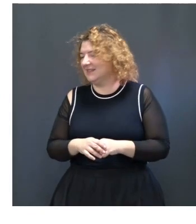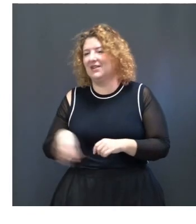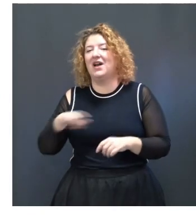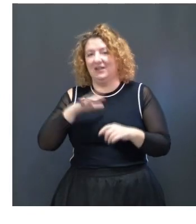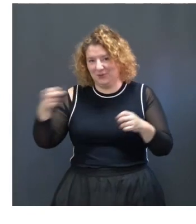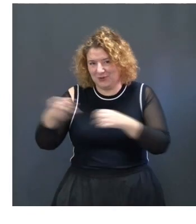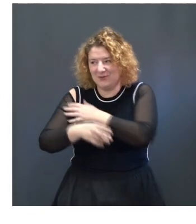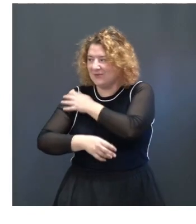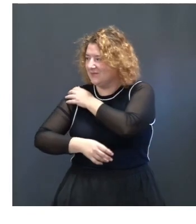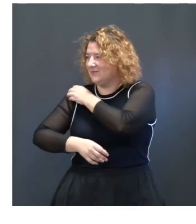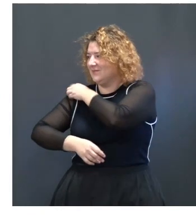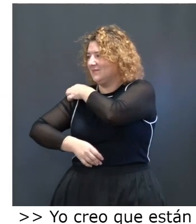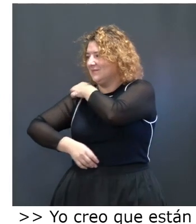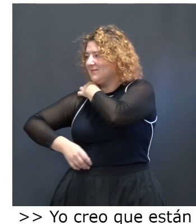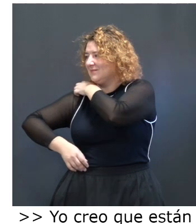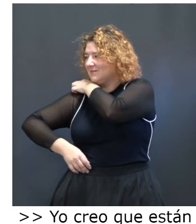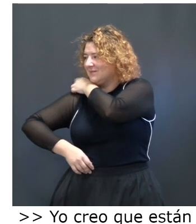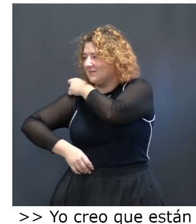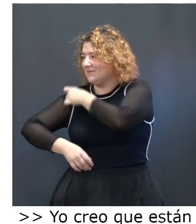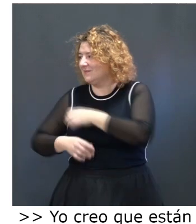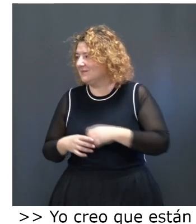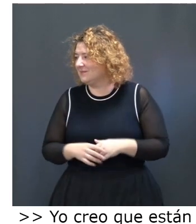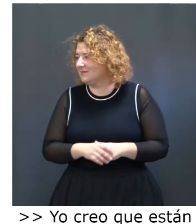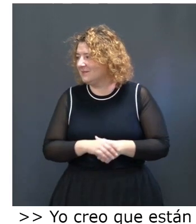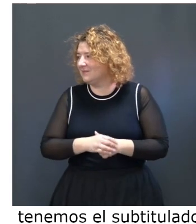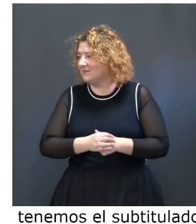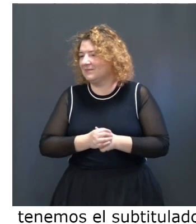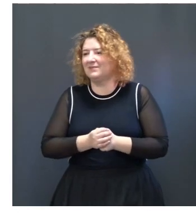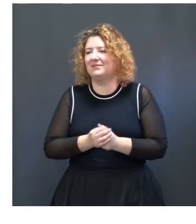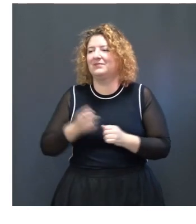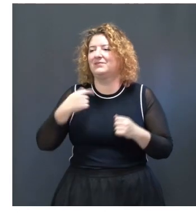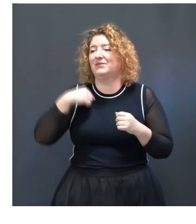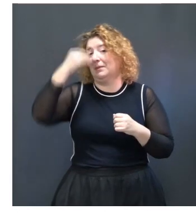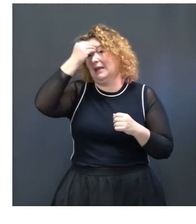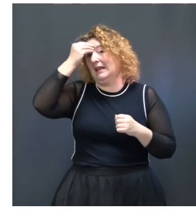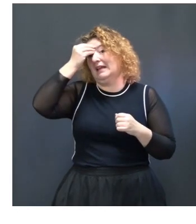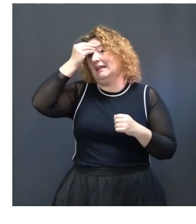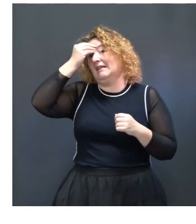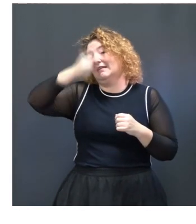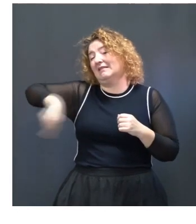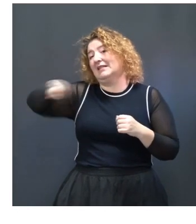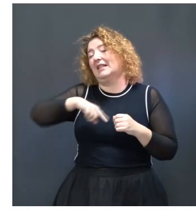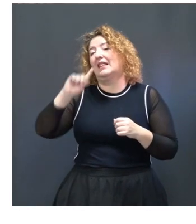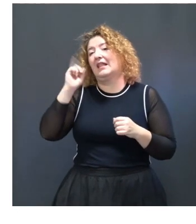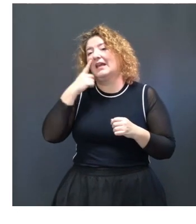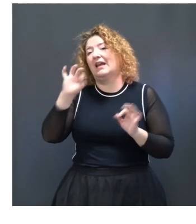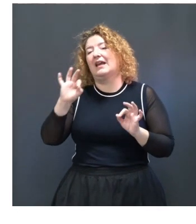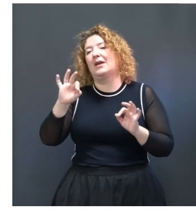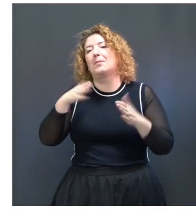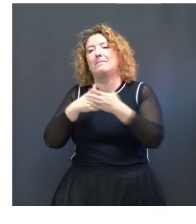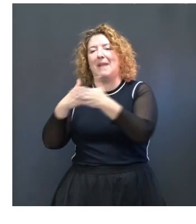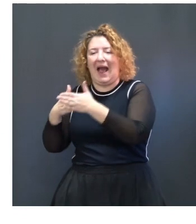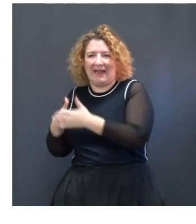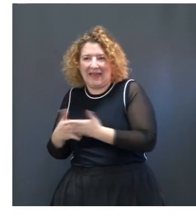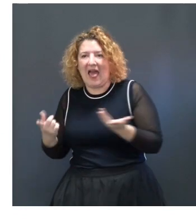estamos hablando más de la costumbre. Pero bueno, yo creo que básicamente igual has identificado las barreras, ¿no? Que encontrábamos,